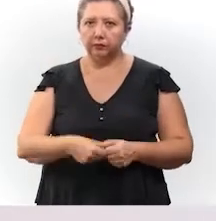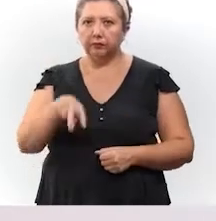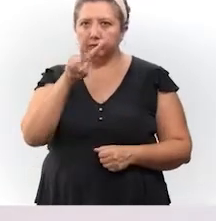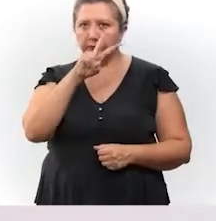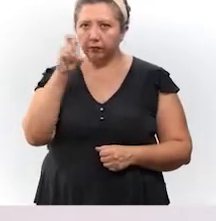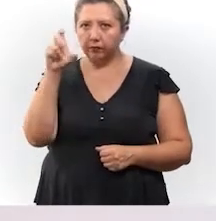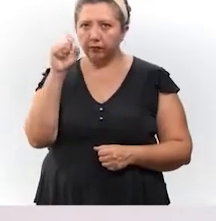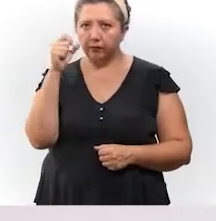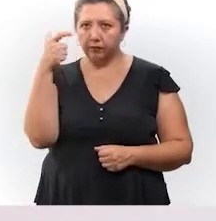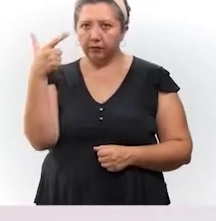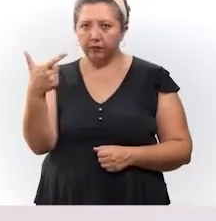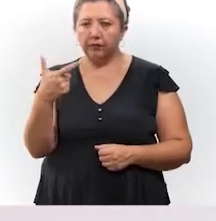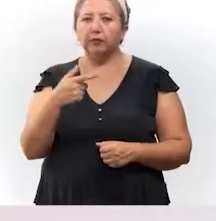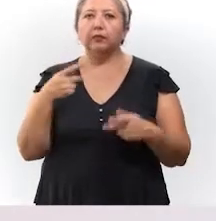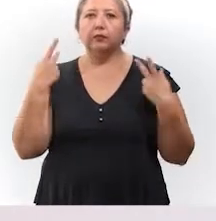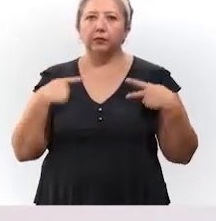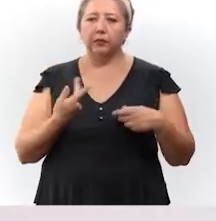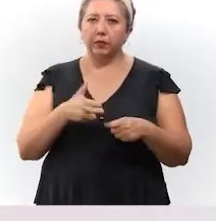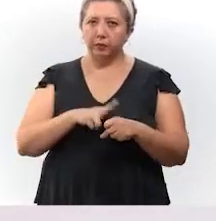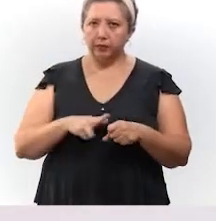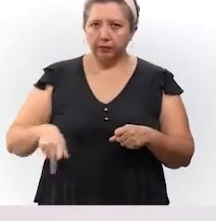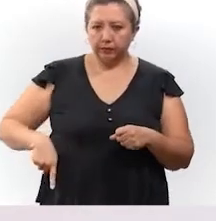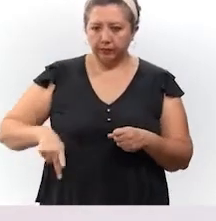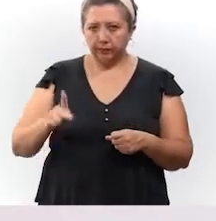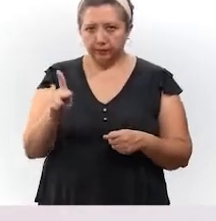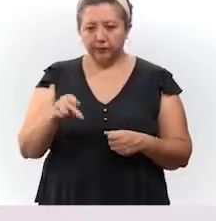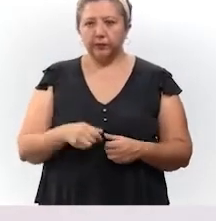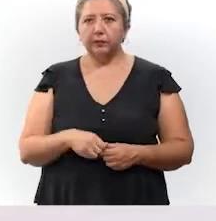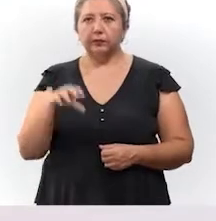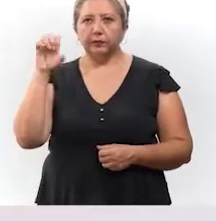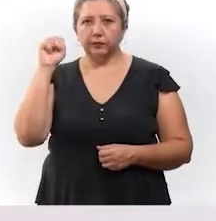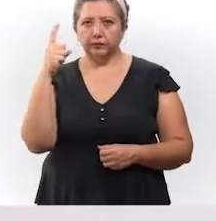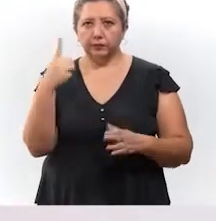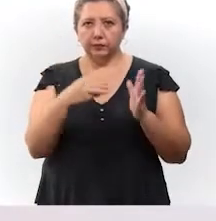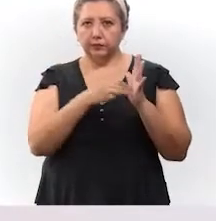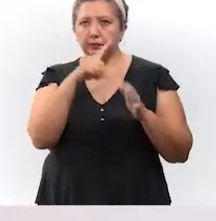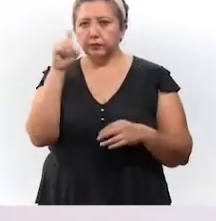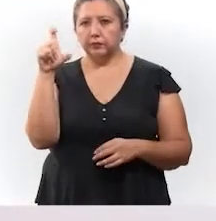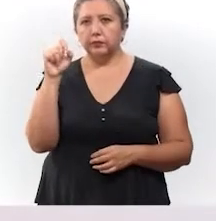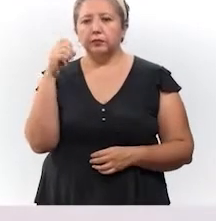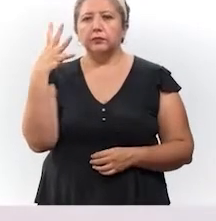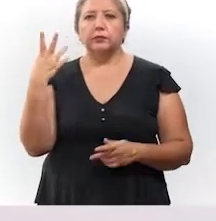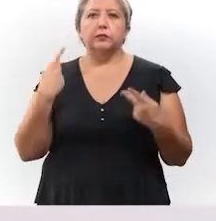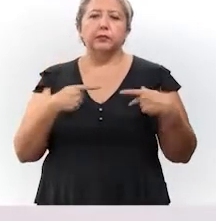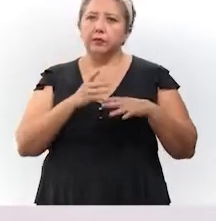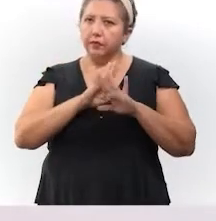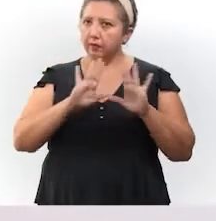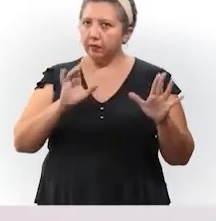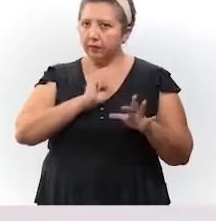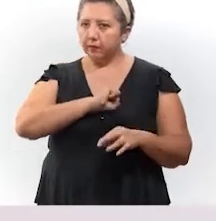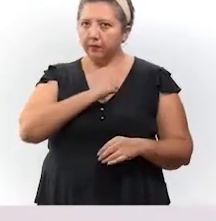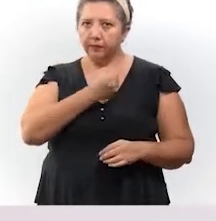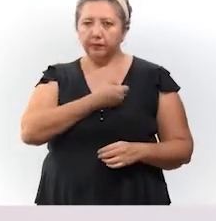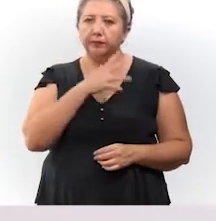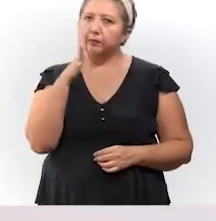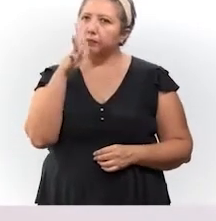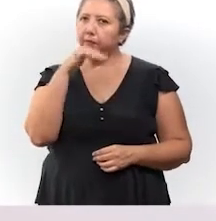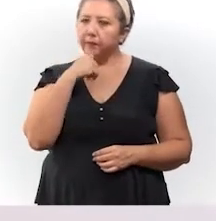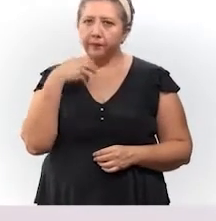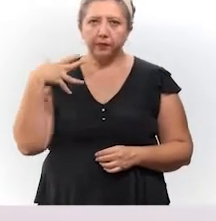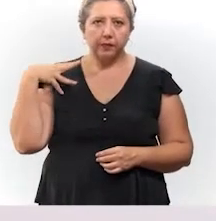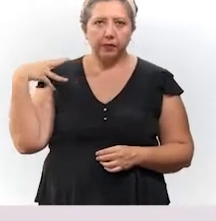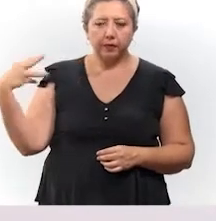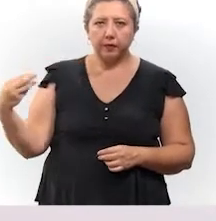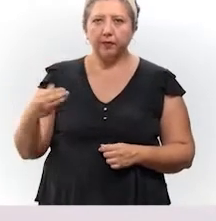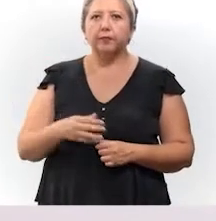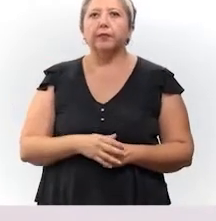tenemos 227 pacientes en hospitales públicos, 61.124 pacientes ya se recuperaron, no presentan